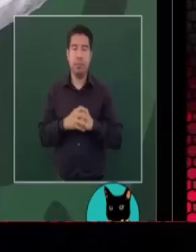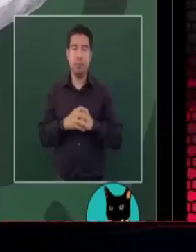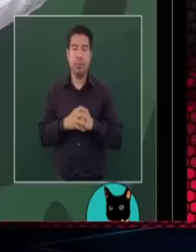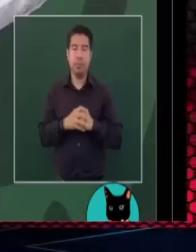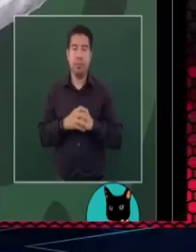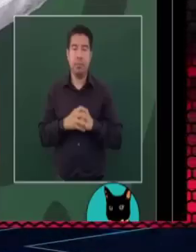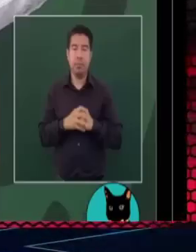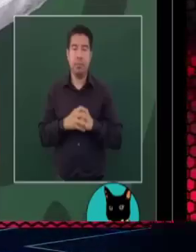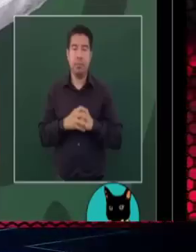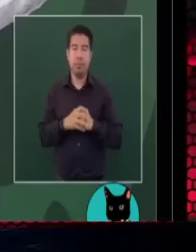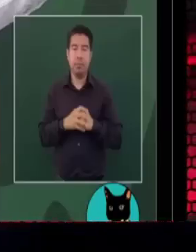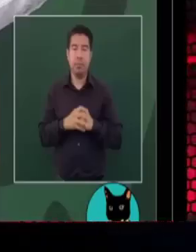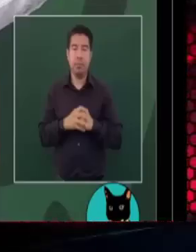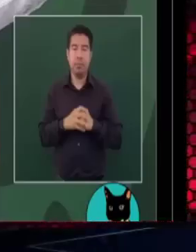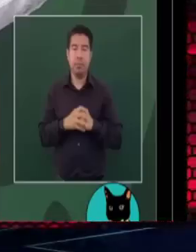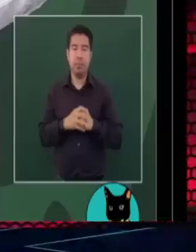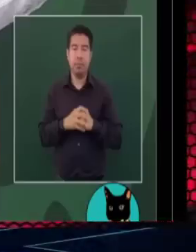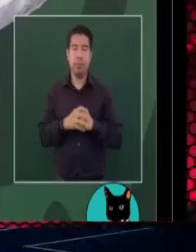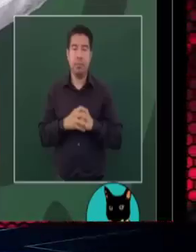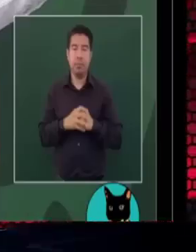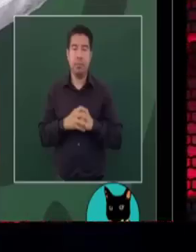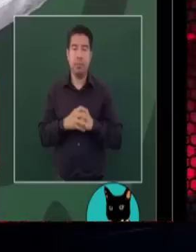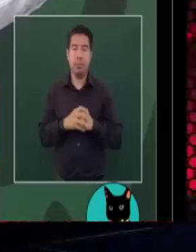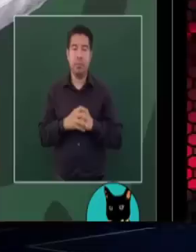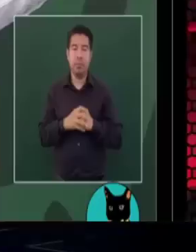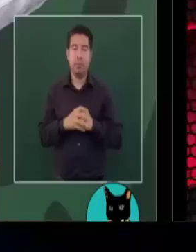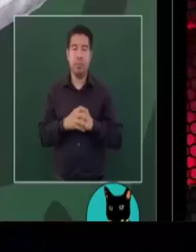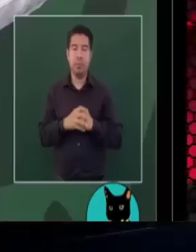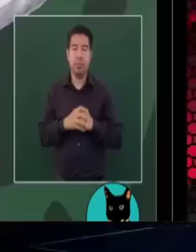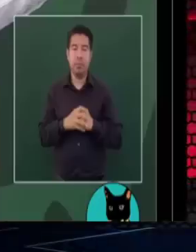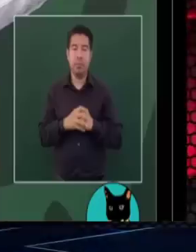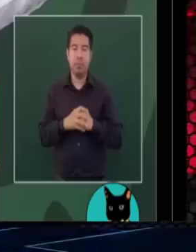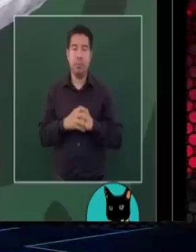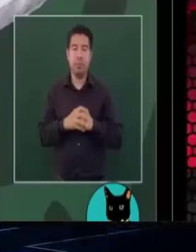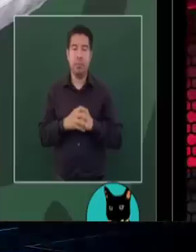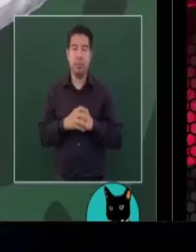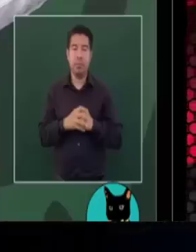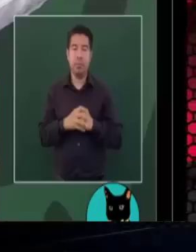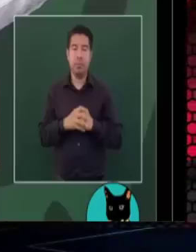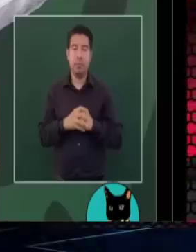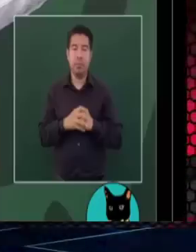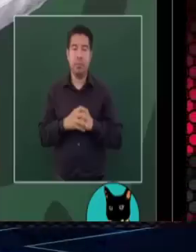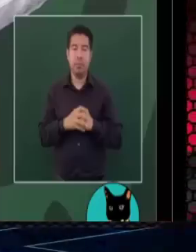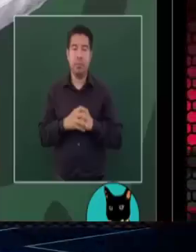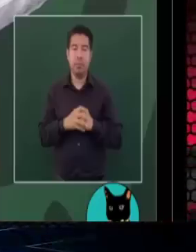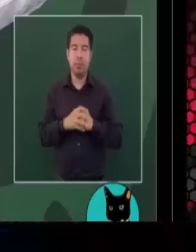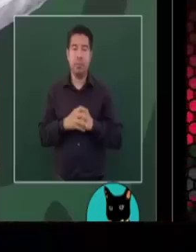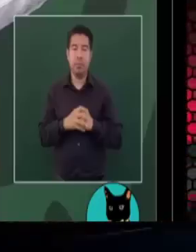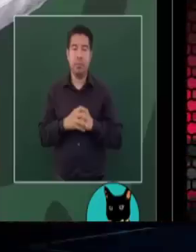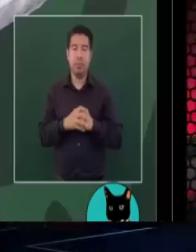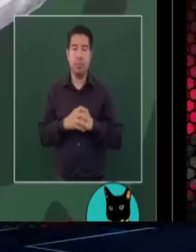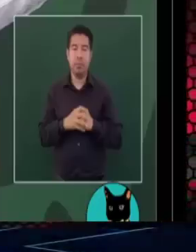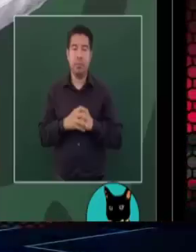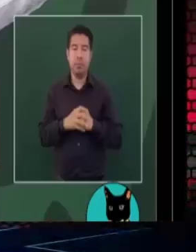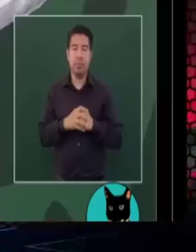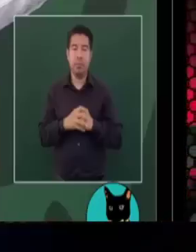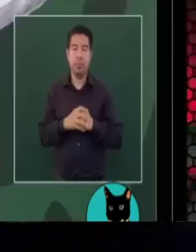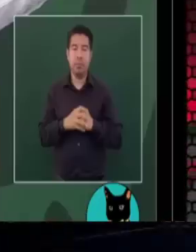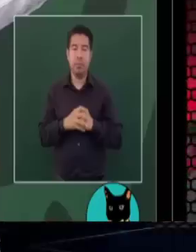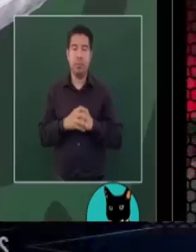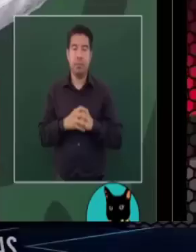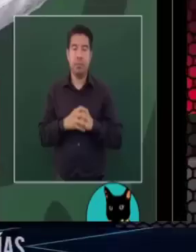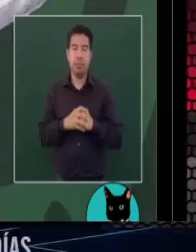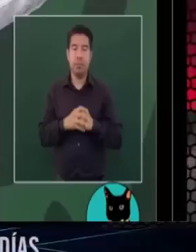hoy y que va a tener una repercusión en los próximos meses. Así que podemos decir que esto que acaba